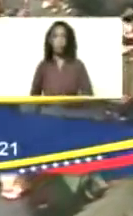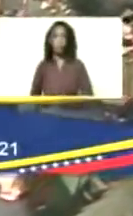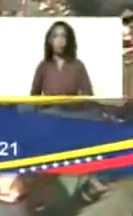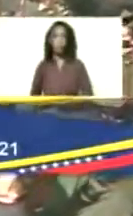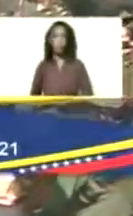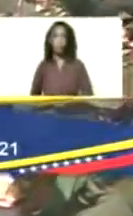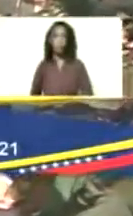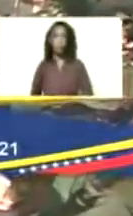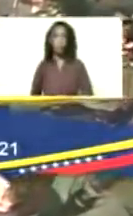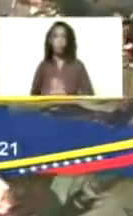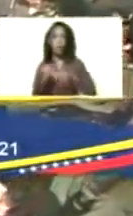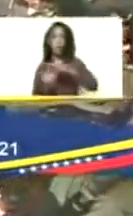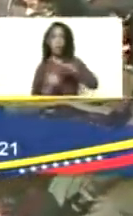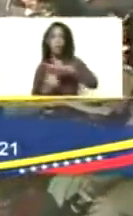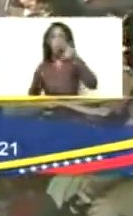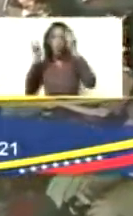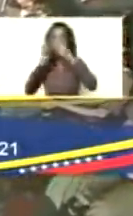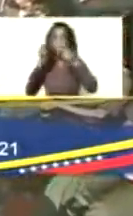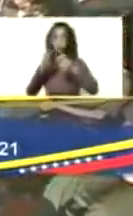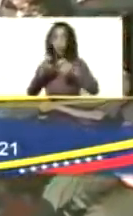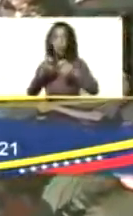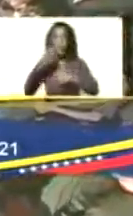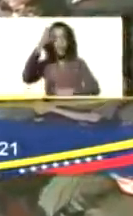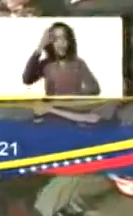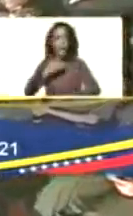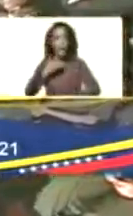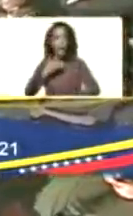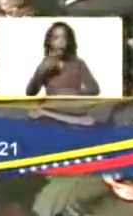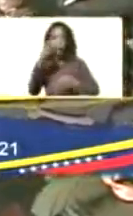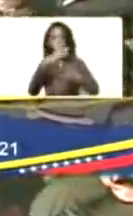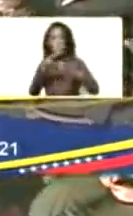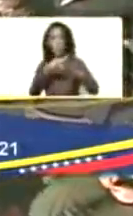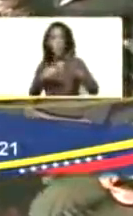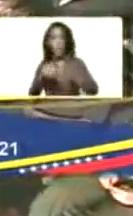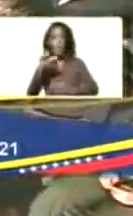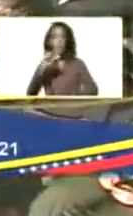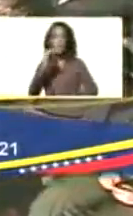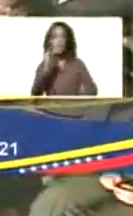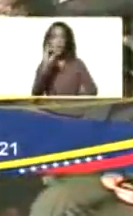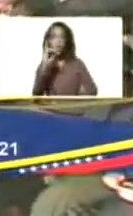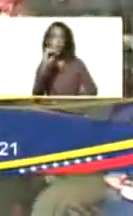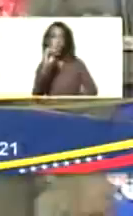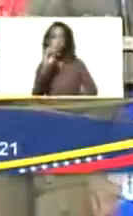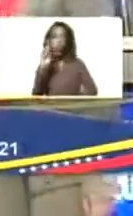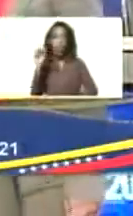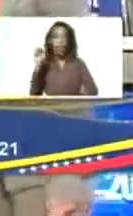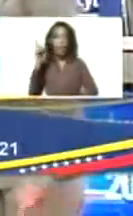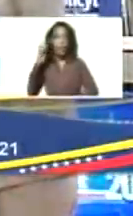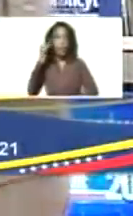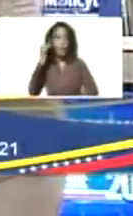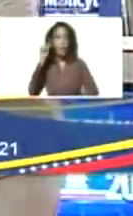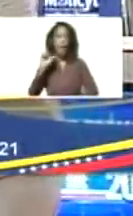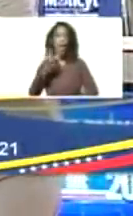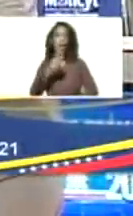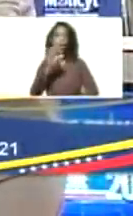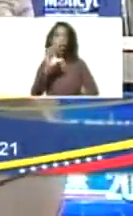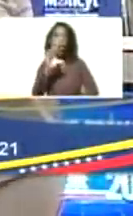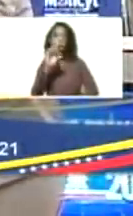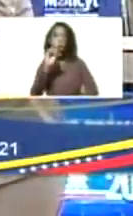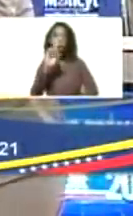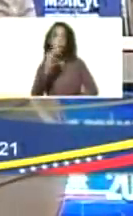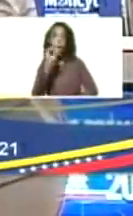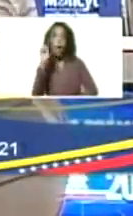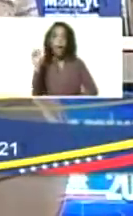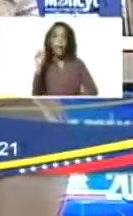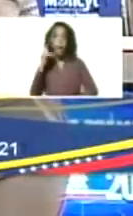al Instituto de Investigaciones Metalúrgicas y de Materiales, SIDOR, recibe Gloria Basanta. Se destaca